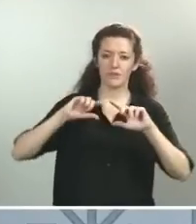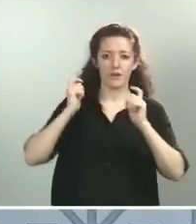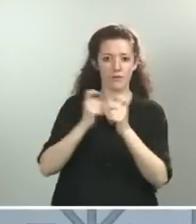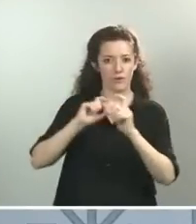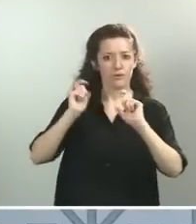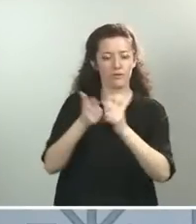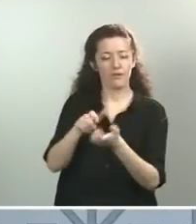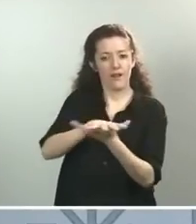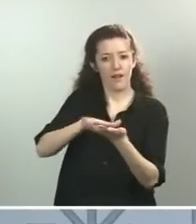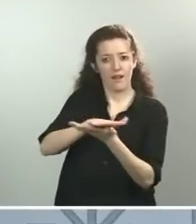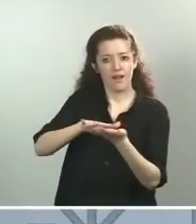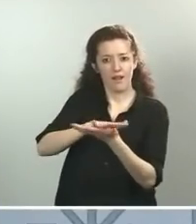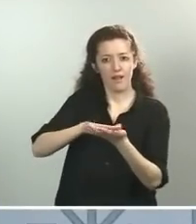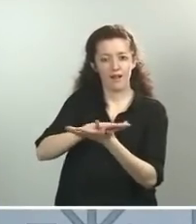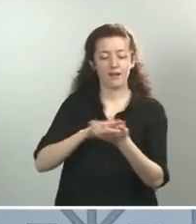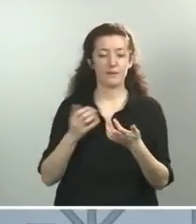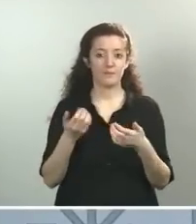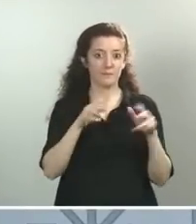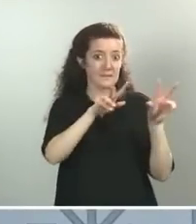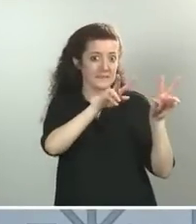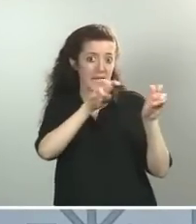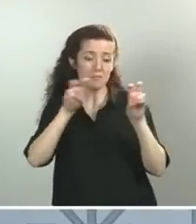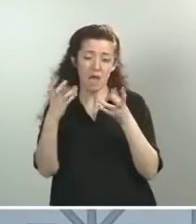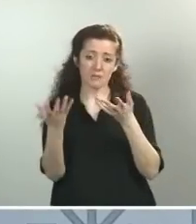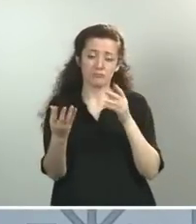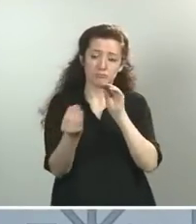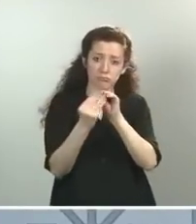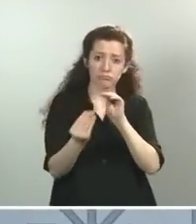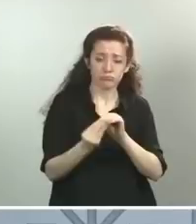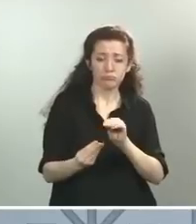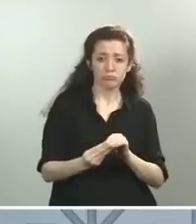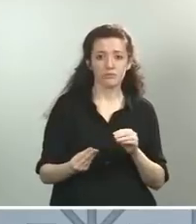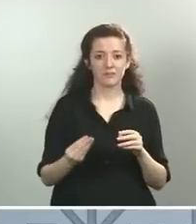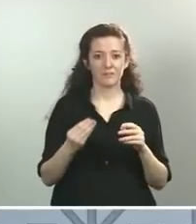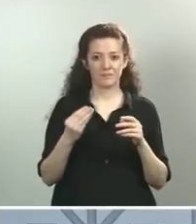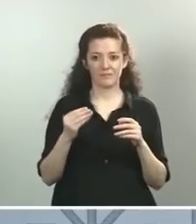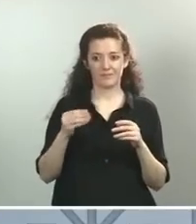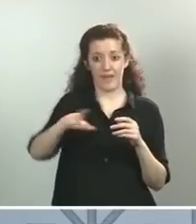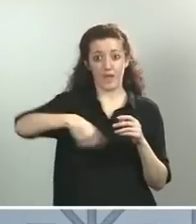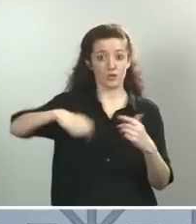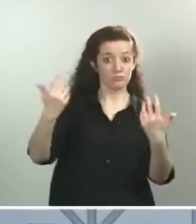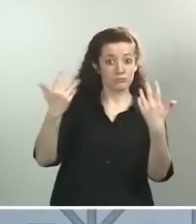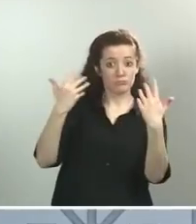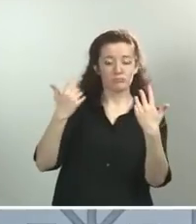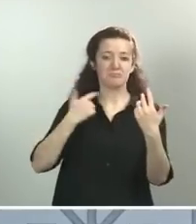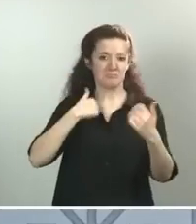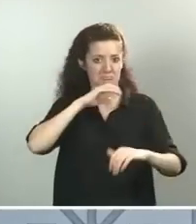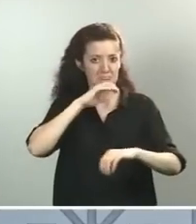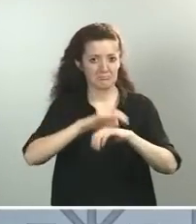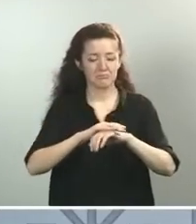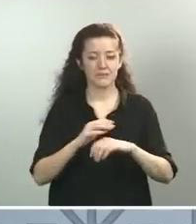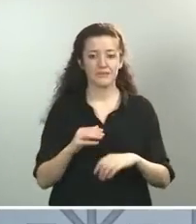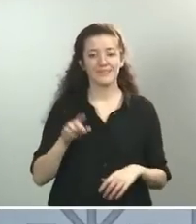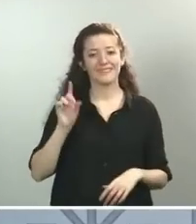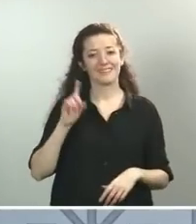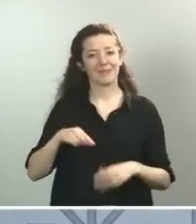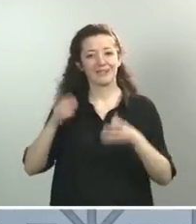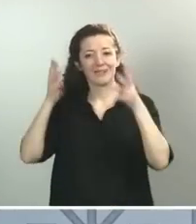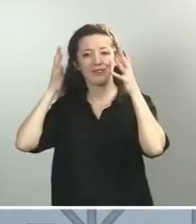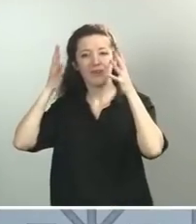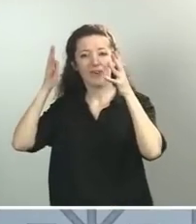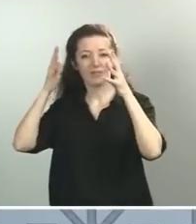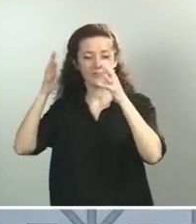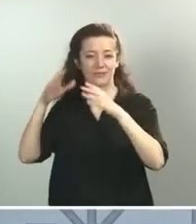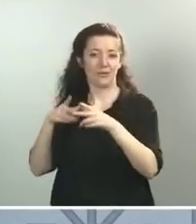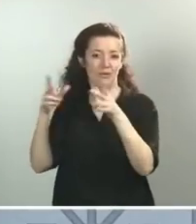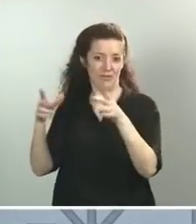conjuntos, en os que estamos trabajando tamén para seguir as súas indicaciones, e nos hemos reunido con os consexos sociales. Entón,